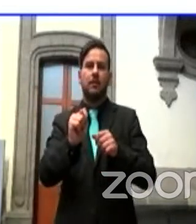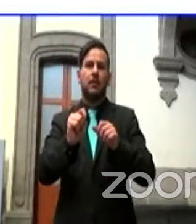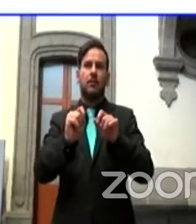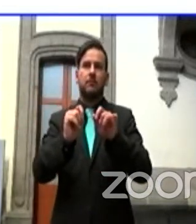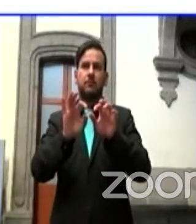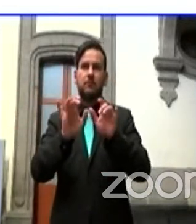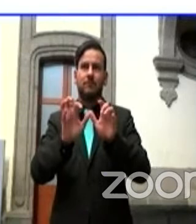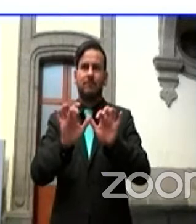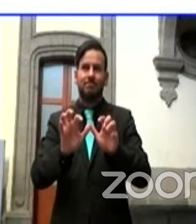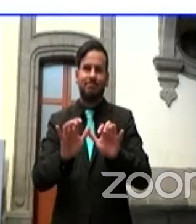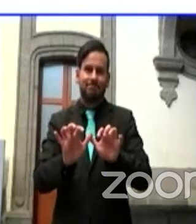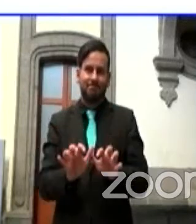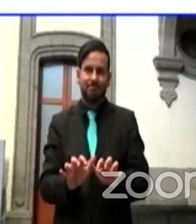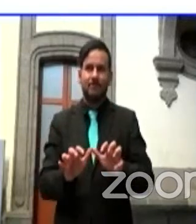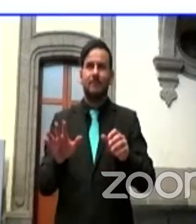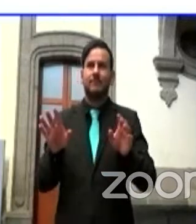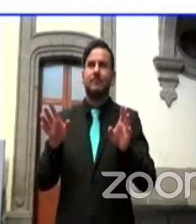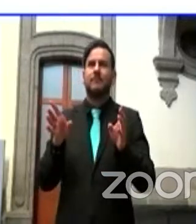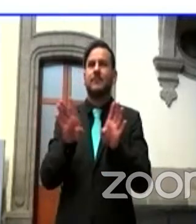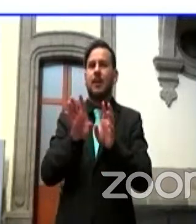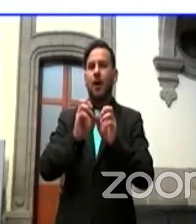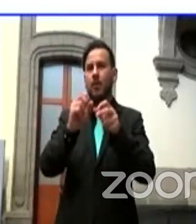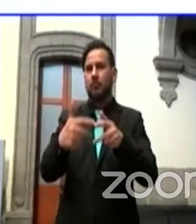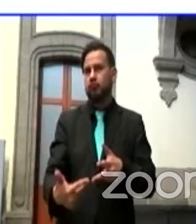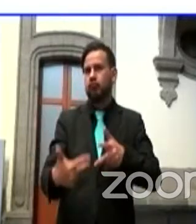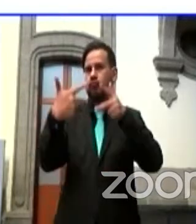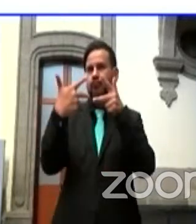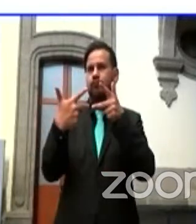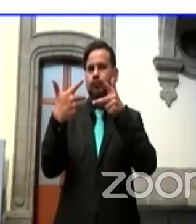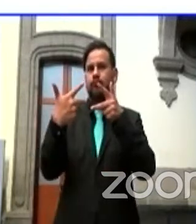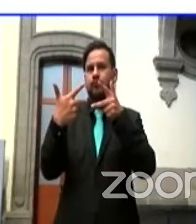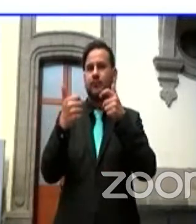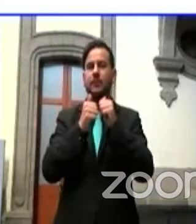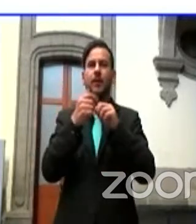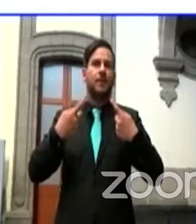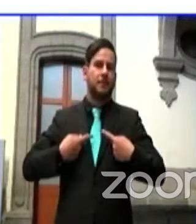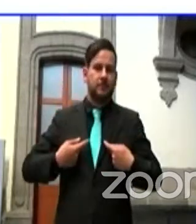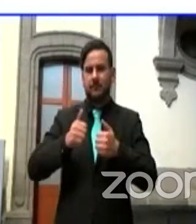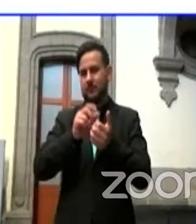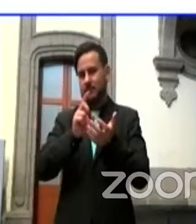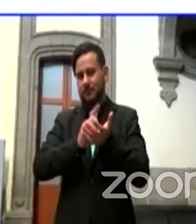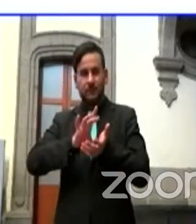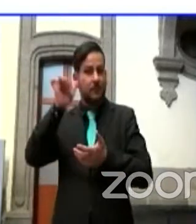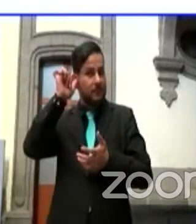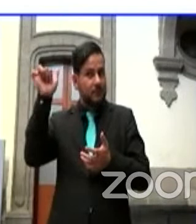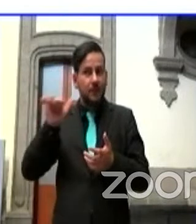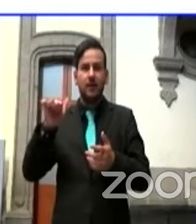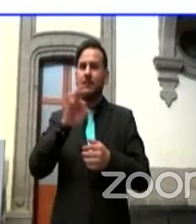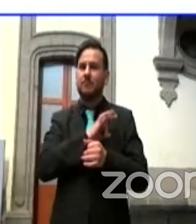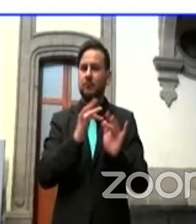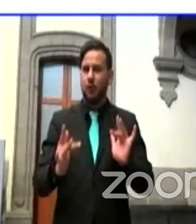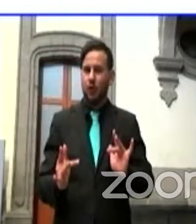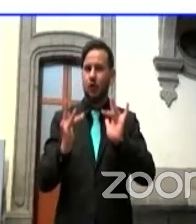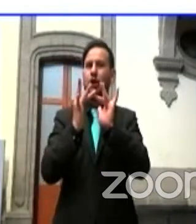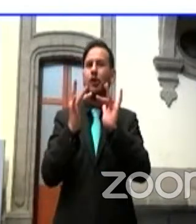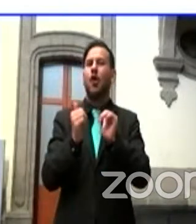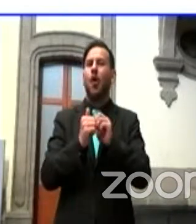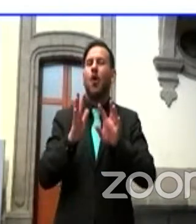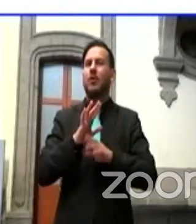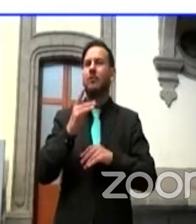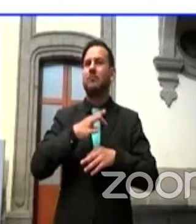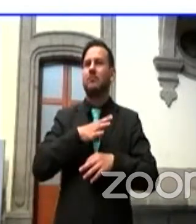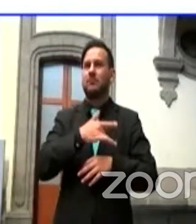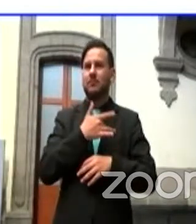un chat es como, y de una videollamada, es como la persona con discapacidad auditiva está en contacto con el elemento